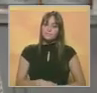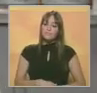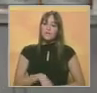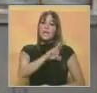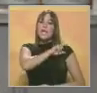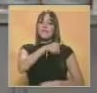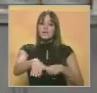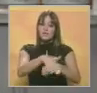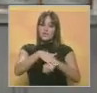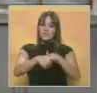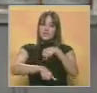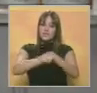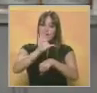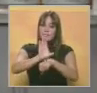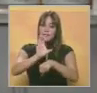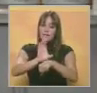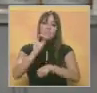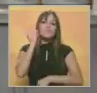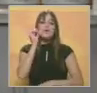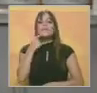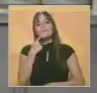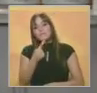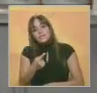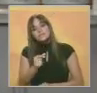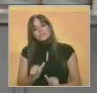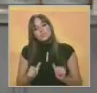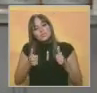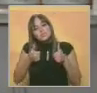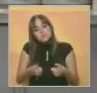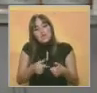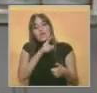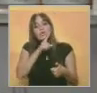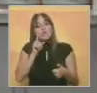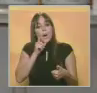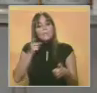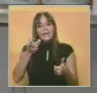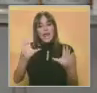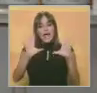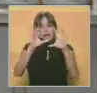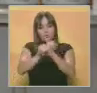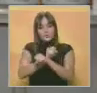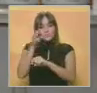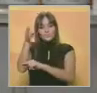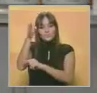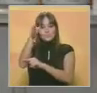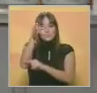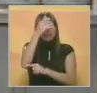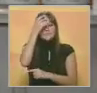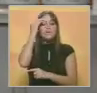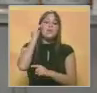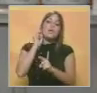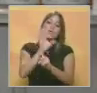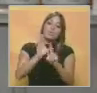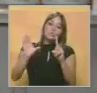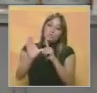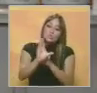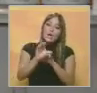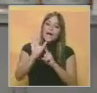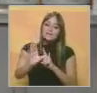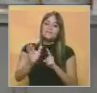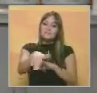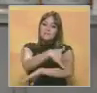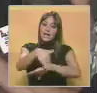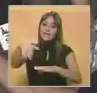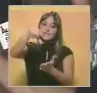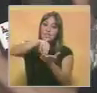La jefa de gobierno del Distrito Capital, Jacqueline Faría, dio inicio a la denominada Ruta Nocturna para colmar de cultura las calles y avenidas del centro